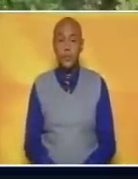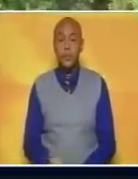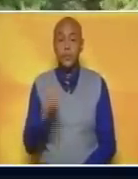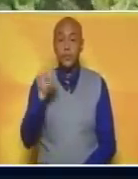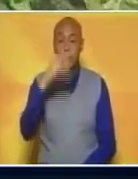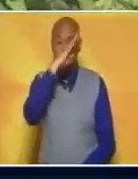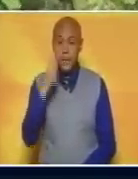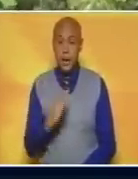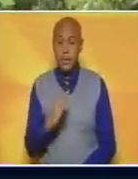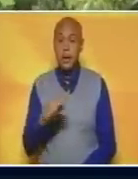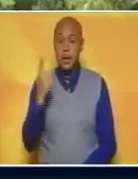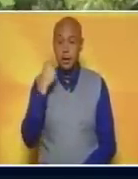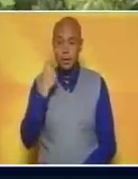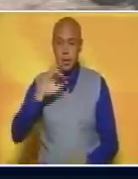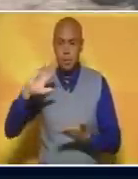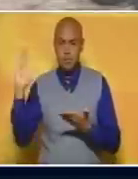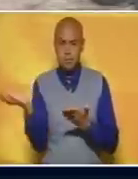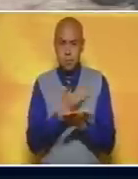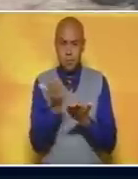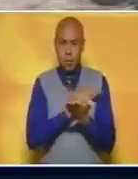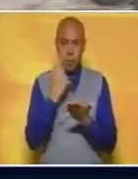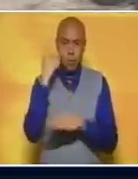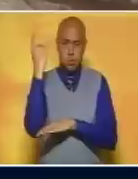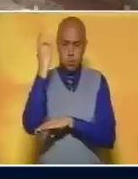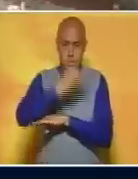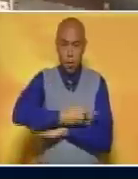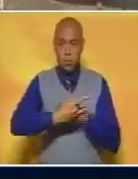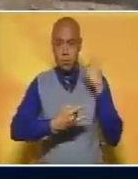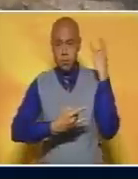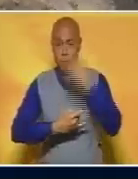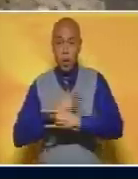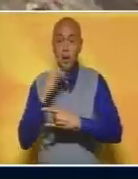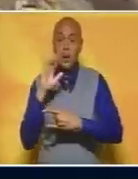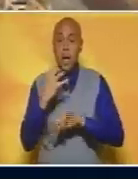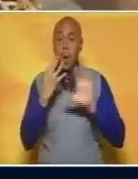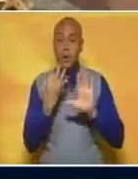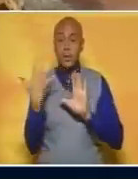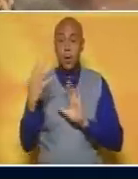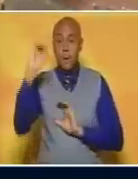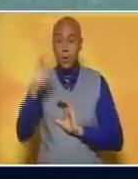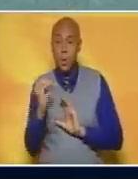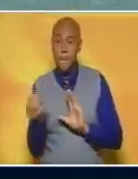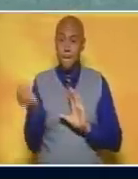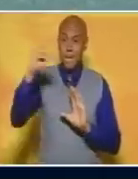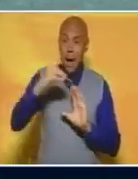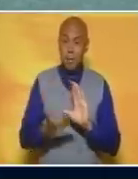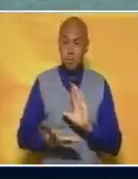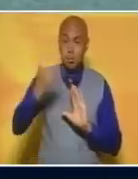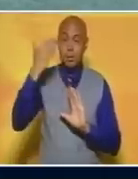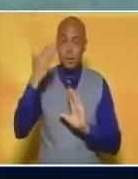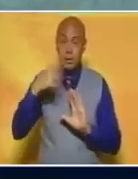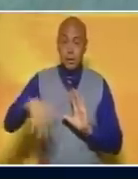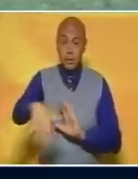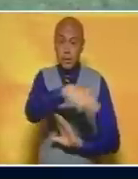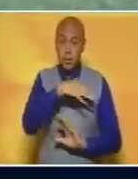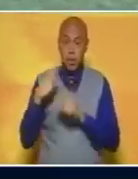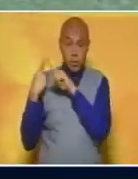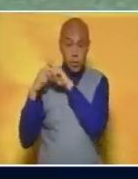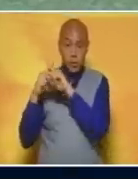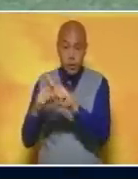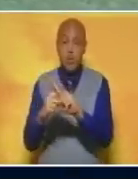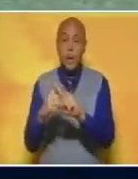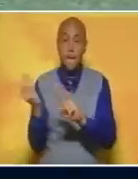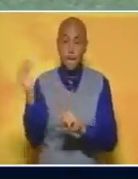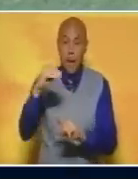En Brasil, la deforestación de la Amazonía el año pasado fue 85% superior a la registrada en